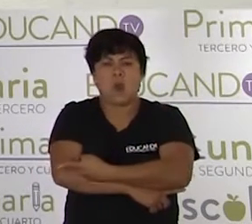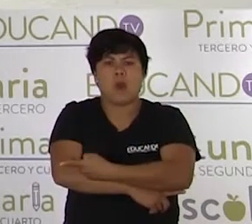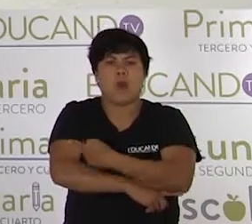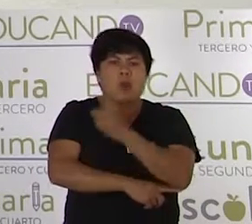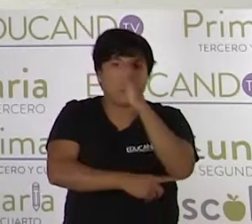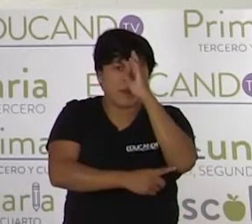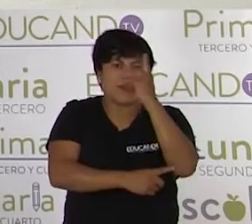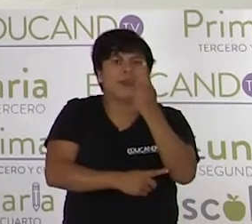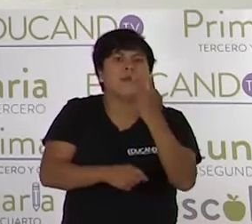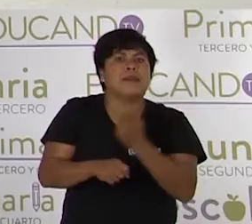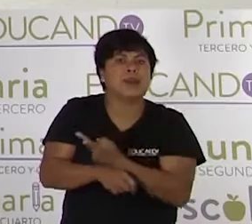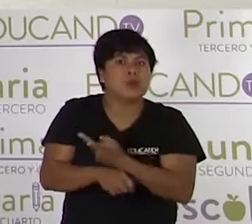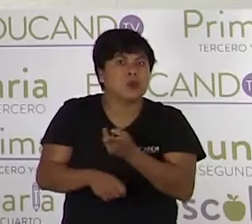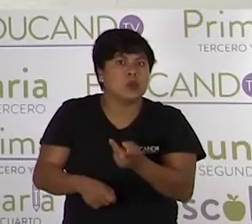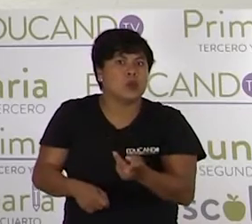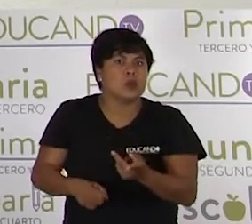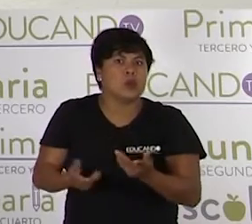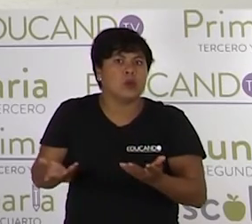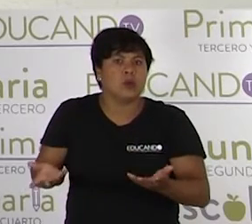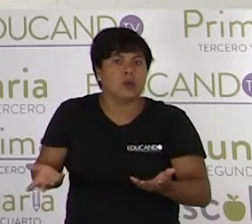que ha pasado acá?